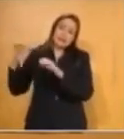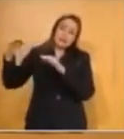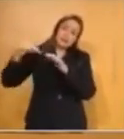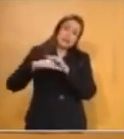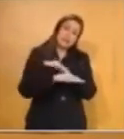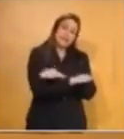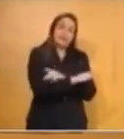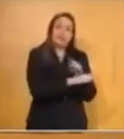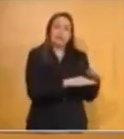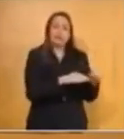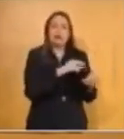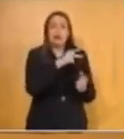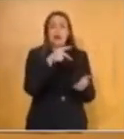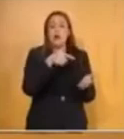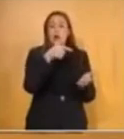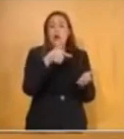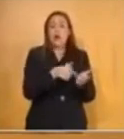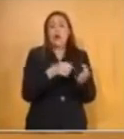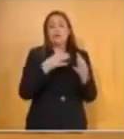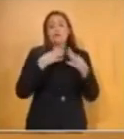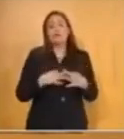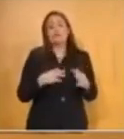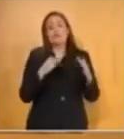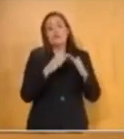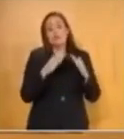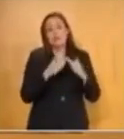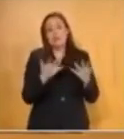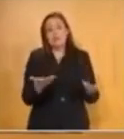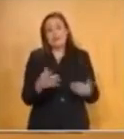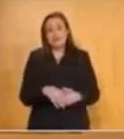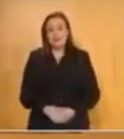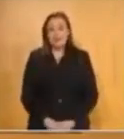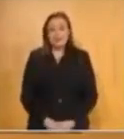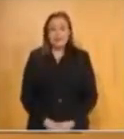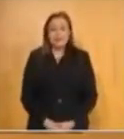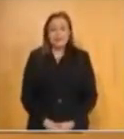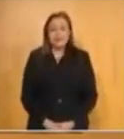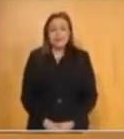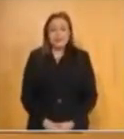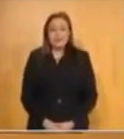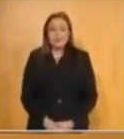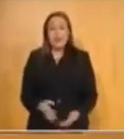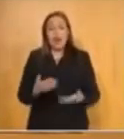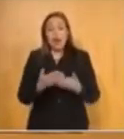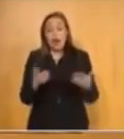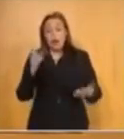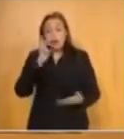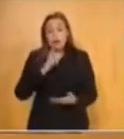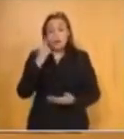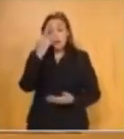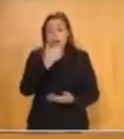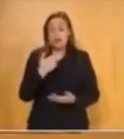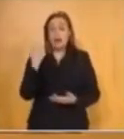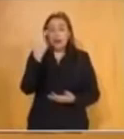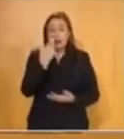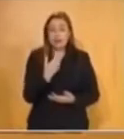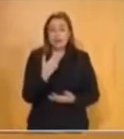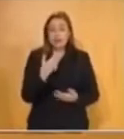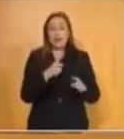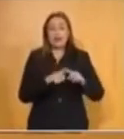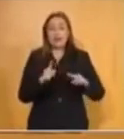vivir en un barrio, en un vecindario muy tranquilo. Okay, now let's analyze. We're going to analyze the kind